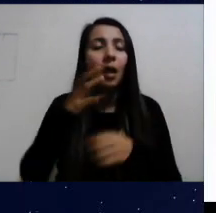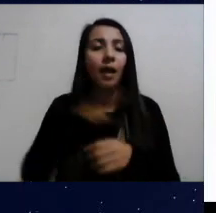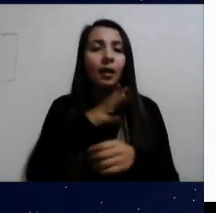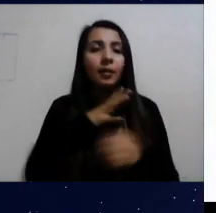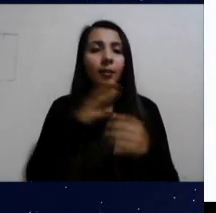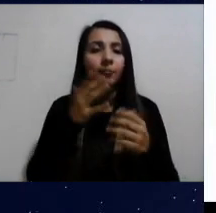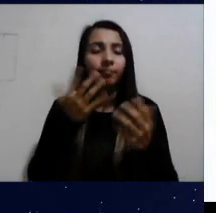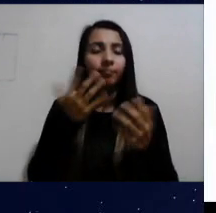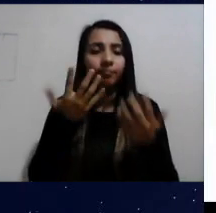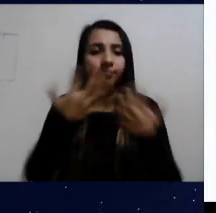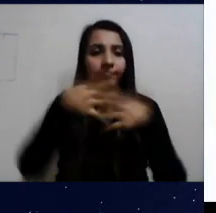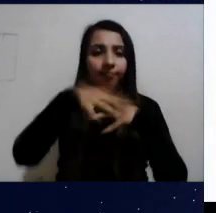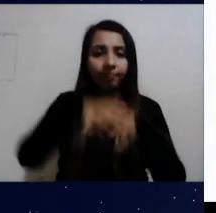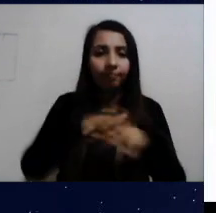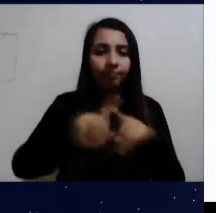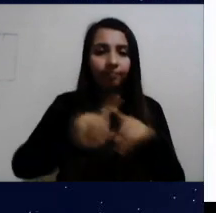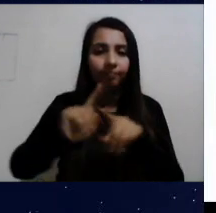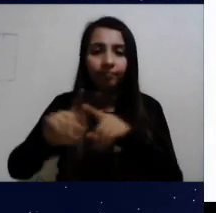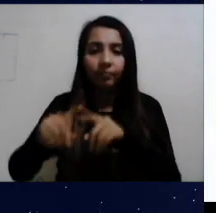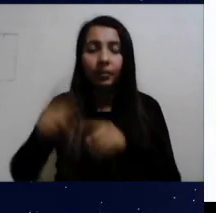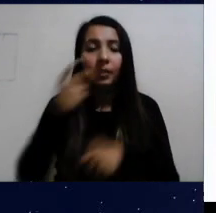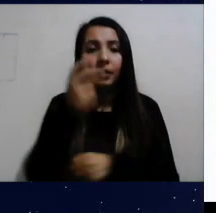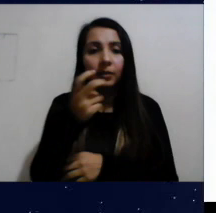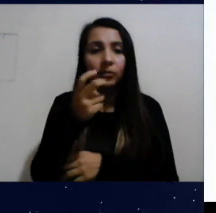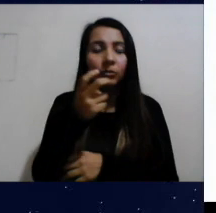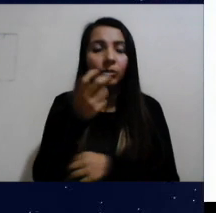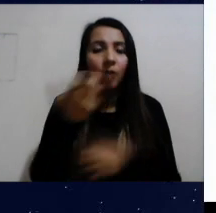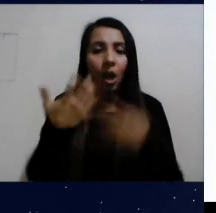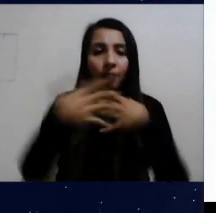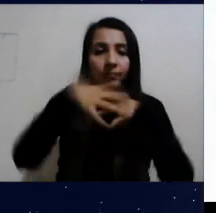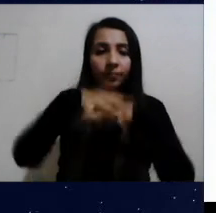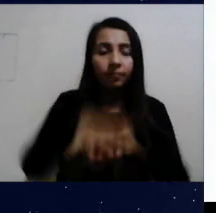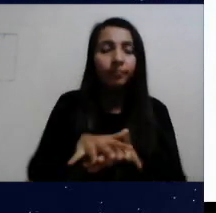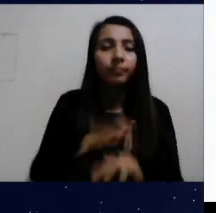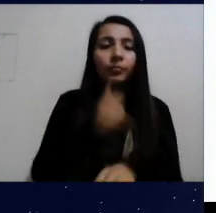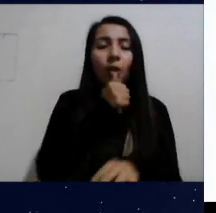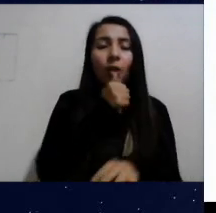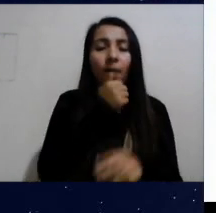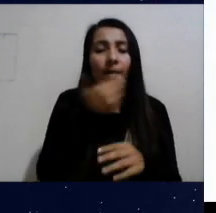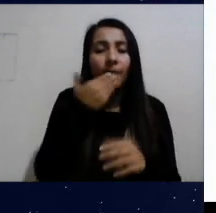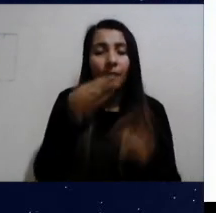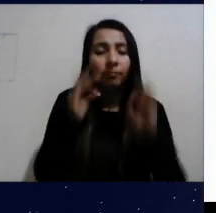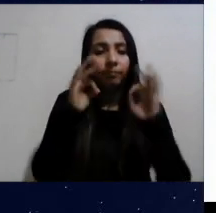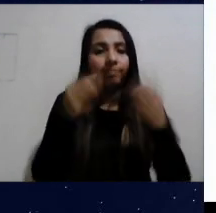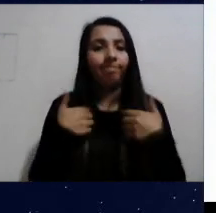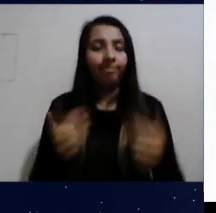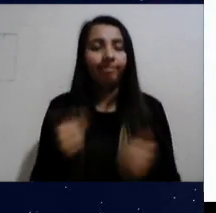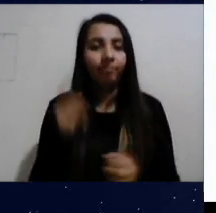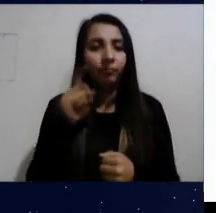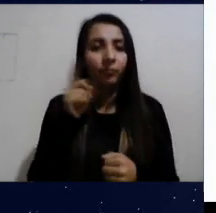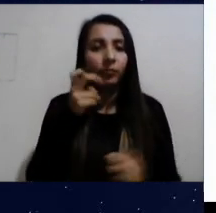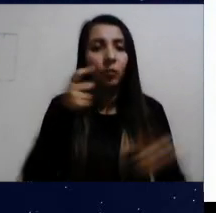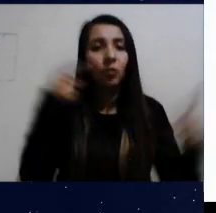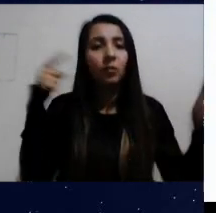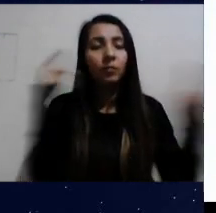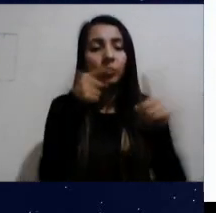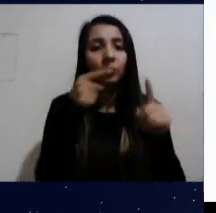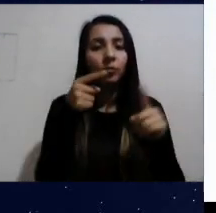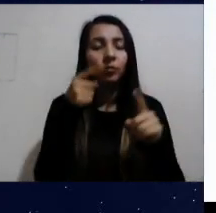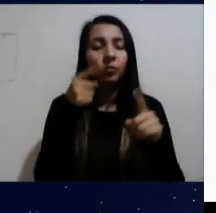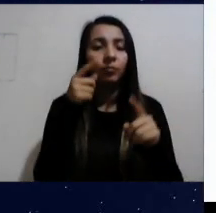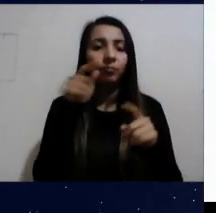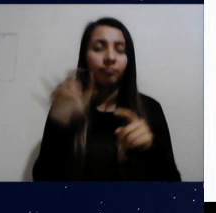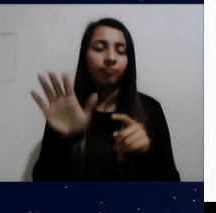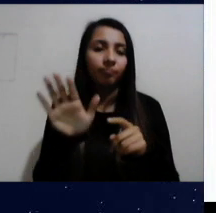comprenden muy bien y es un objeto de la astronomía, un trabajo de los astrónomos. Otro